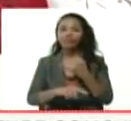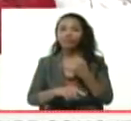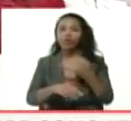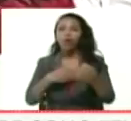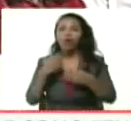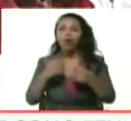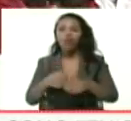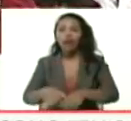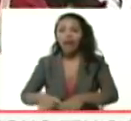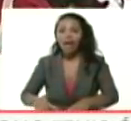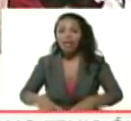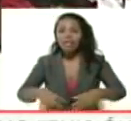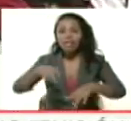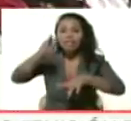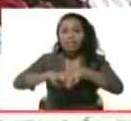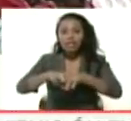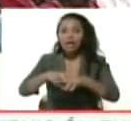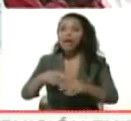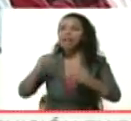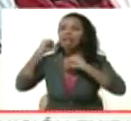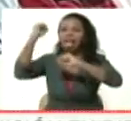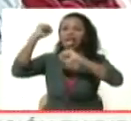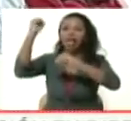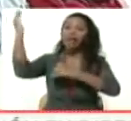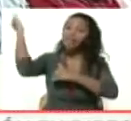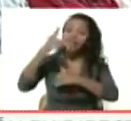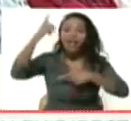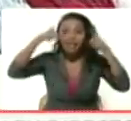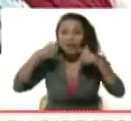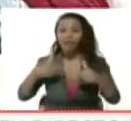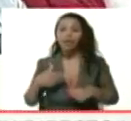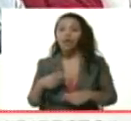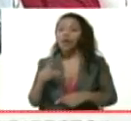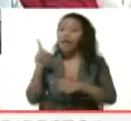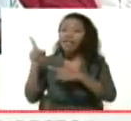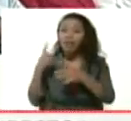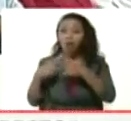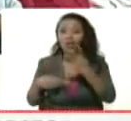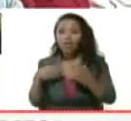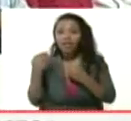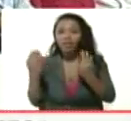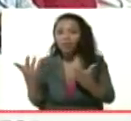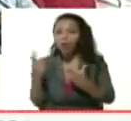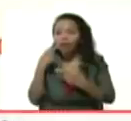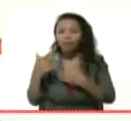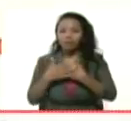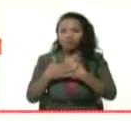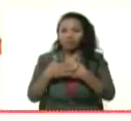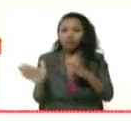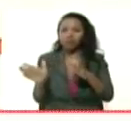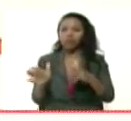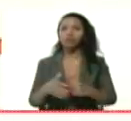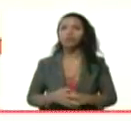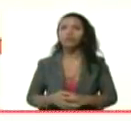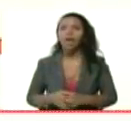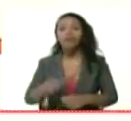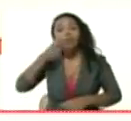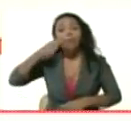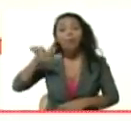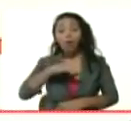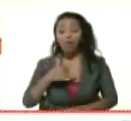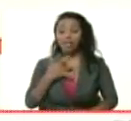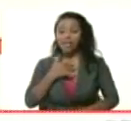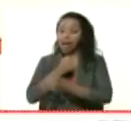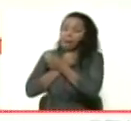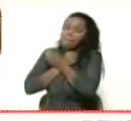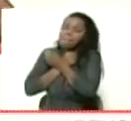con una silla, a exigir que viniera el comandante Chávez, pero fue una cosa casi que espontánea, de un pueblo que sentía amor por